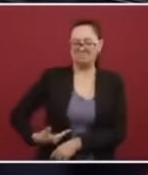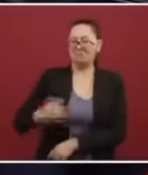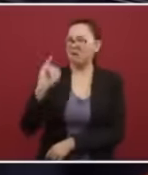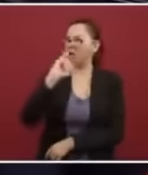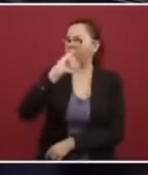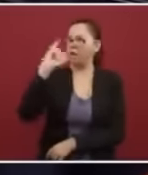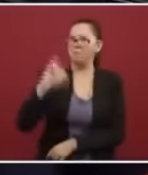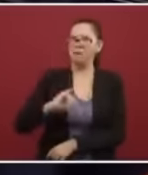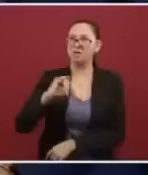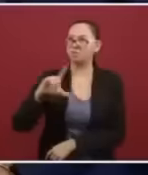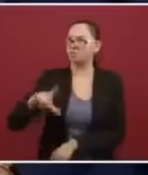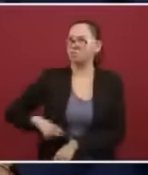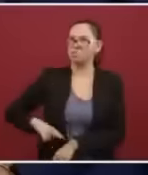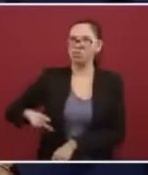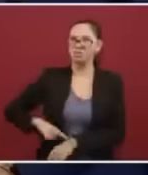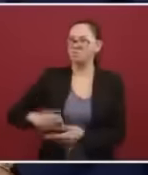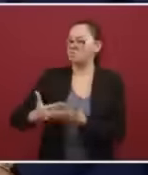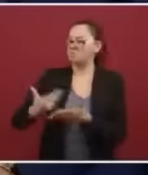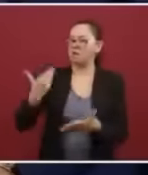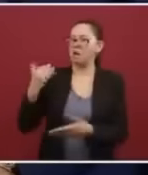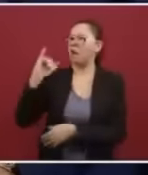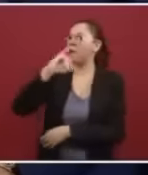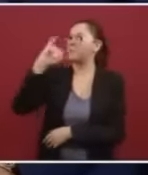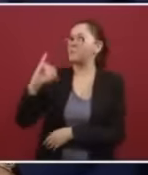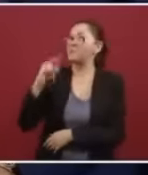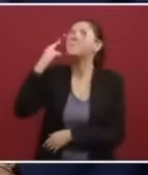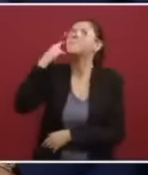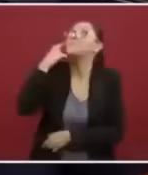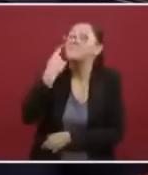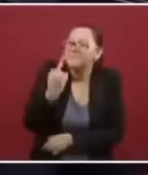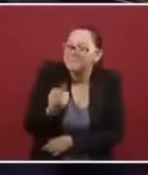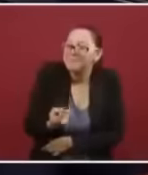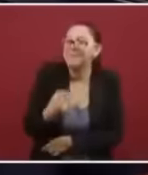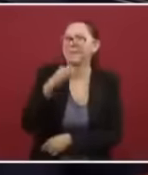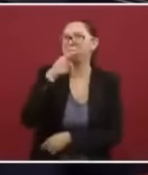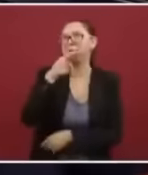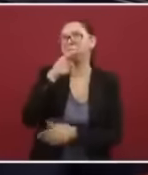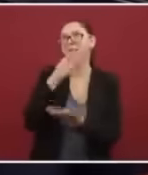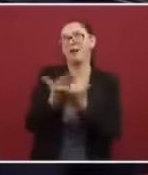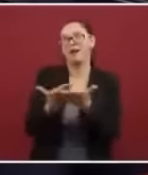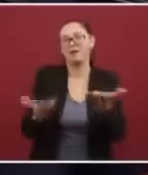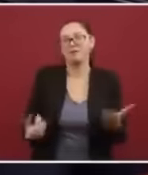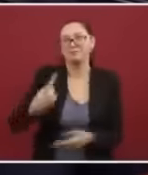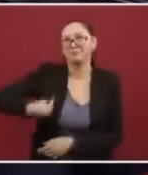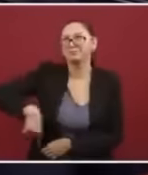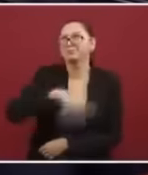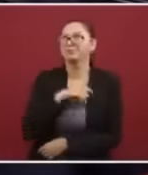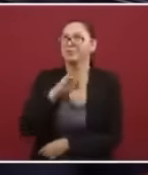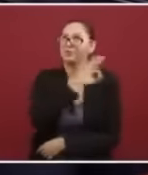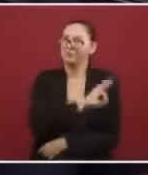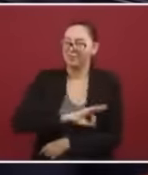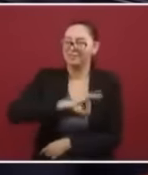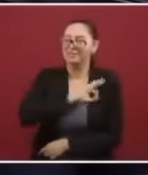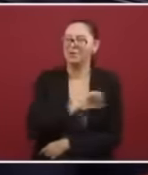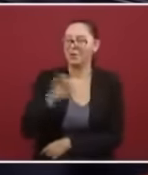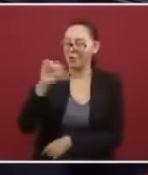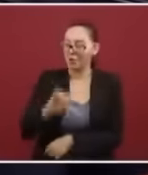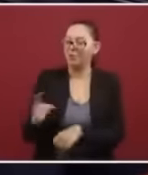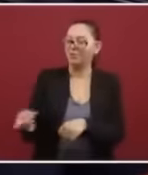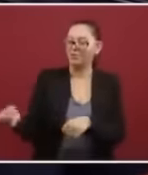el gobierno anterior. Mira, mamá, creo que somos muy felices aquí, hoy en este